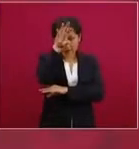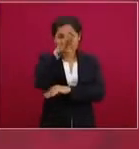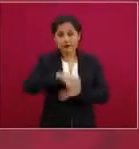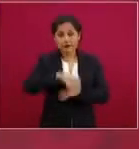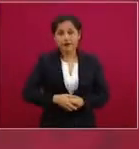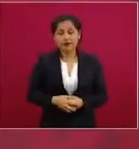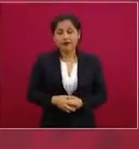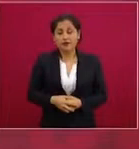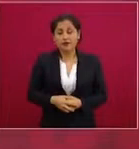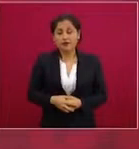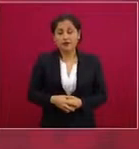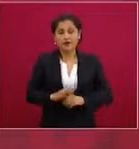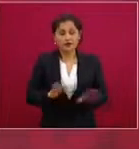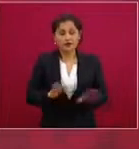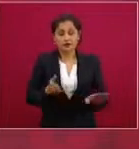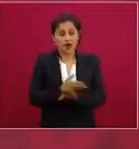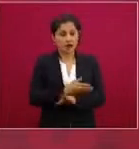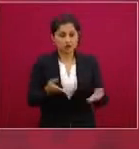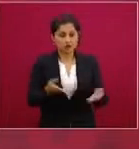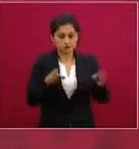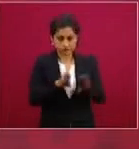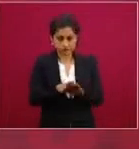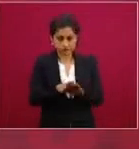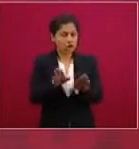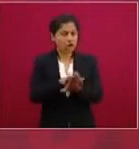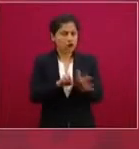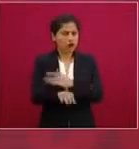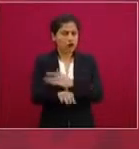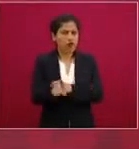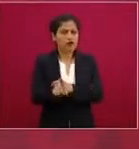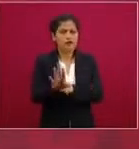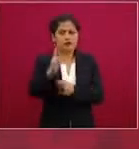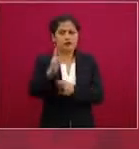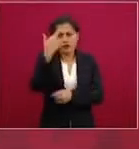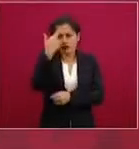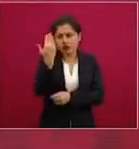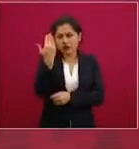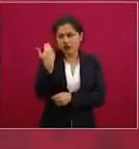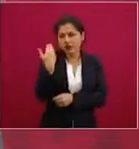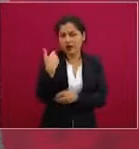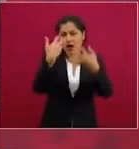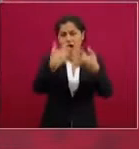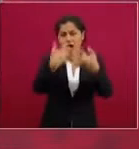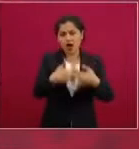Lo que se hizo recientemente con la planta de cerveza,